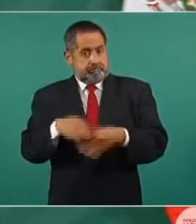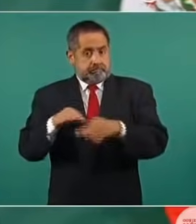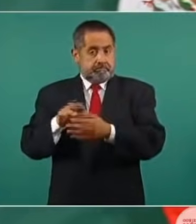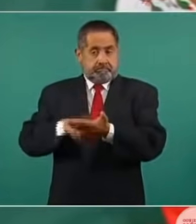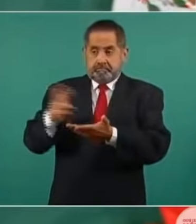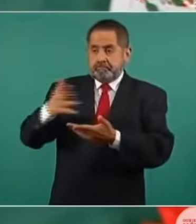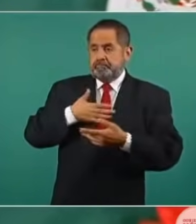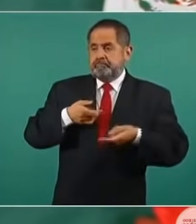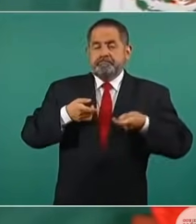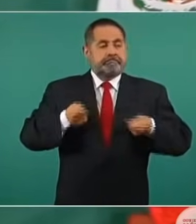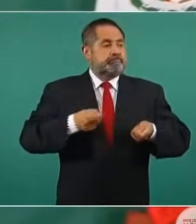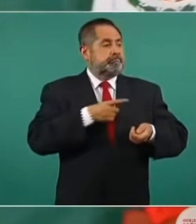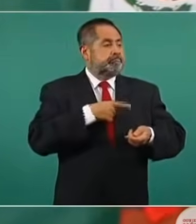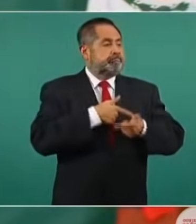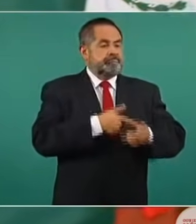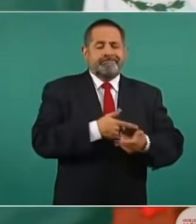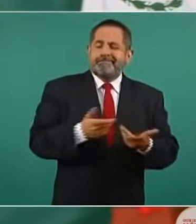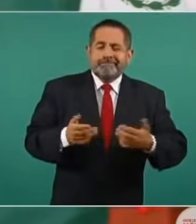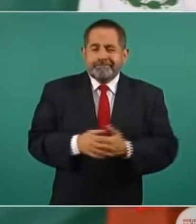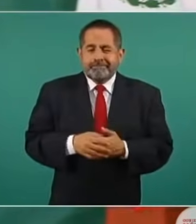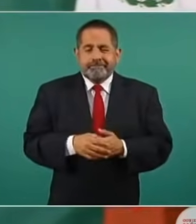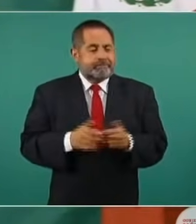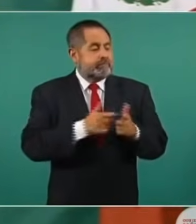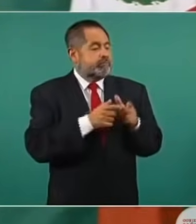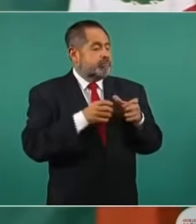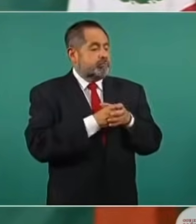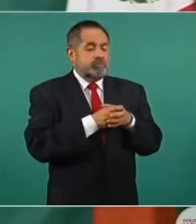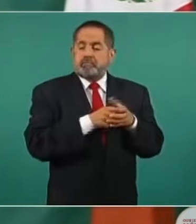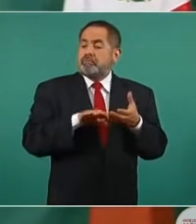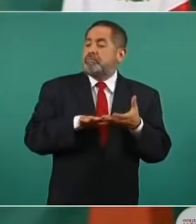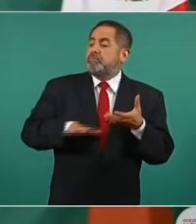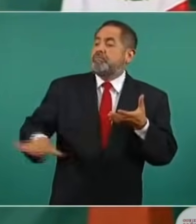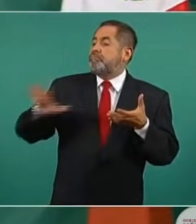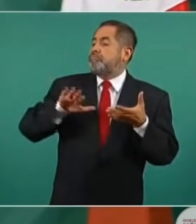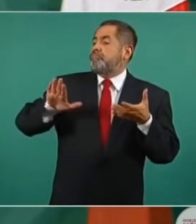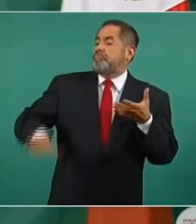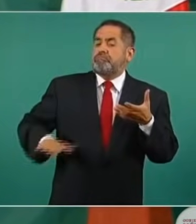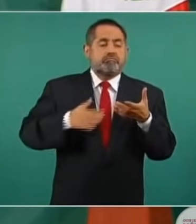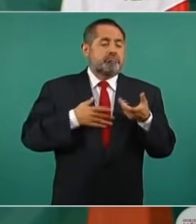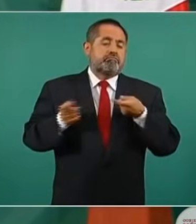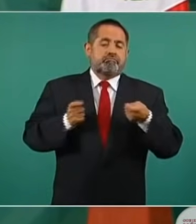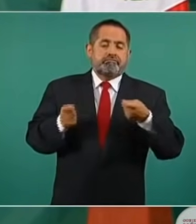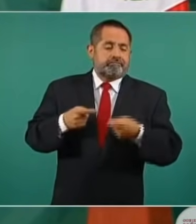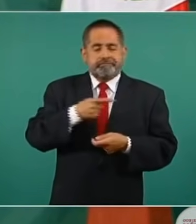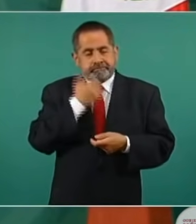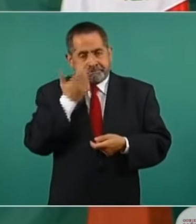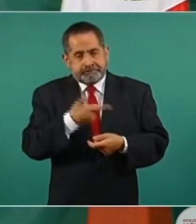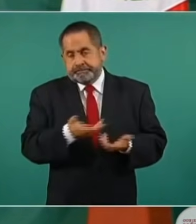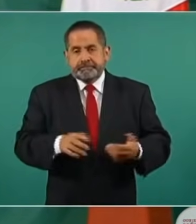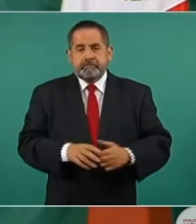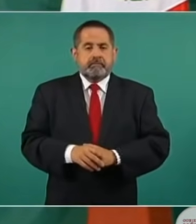el dominio de una minoría sobre la mayoría del pueblo.